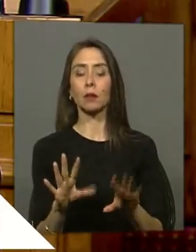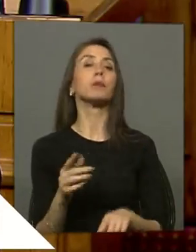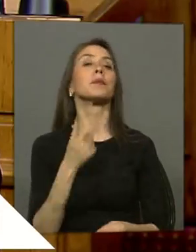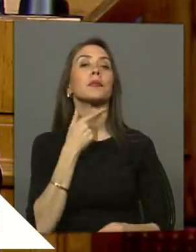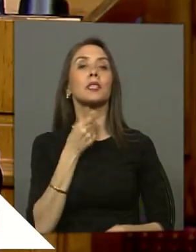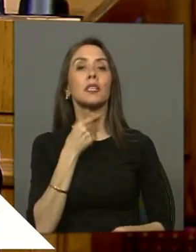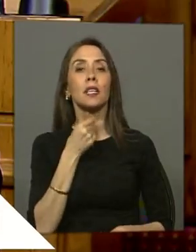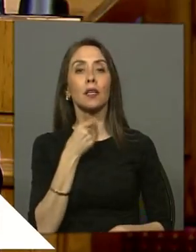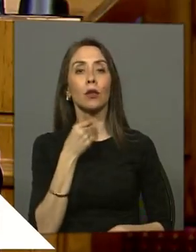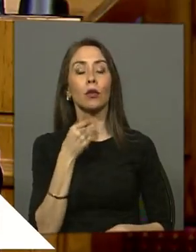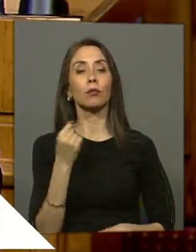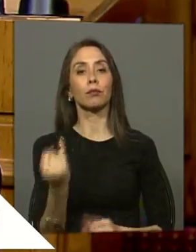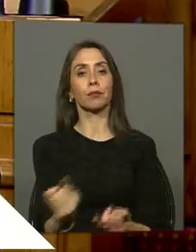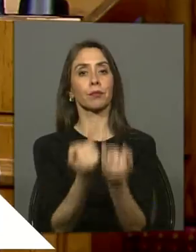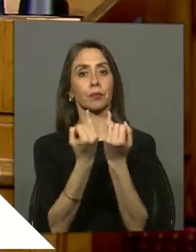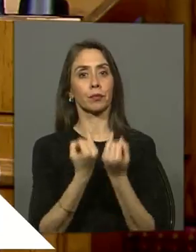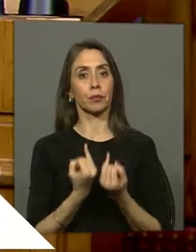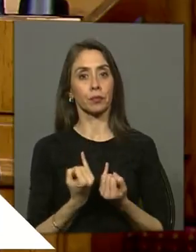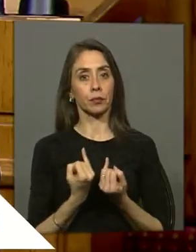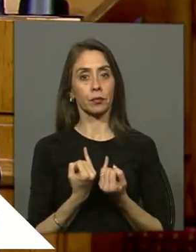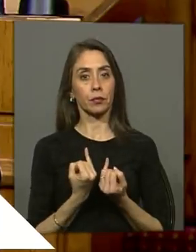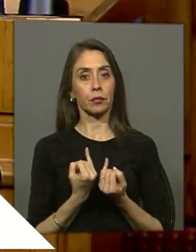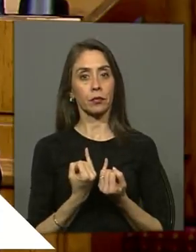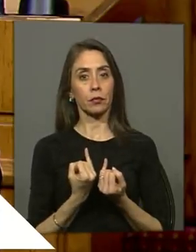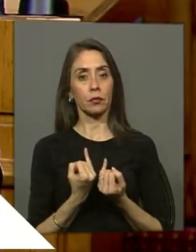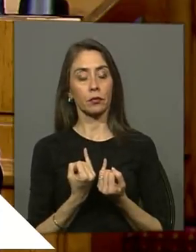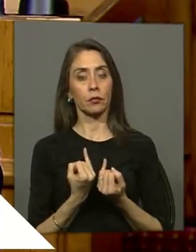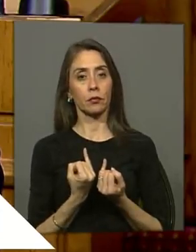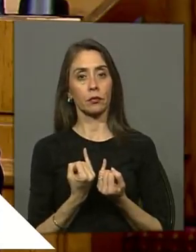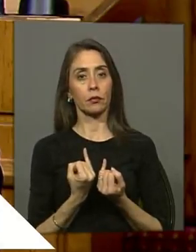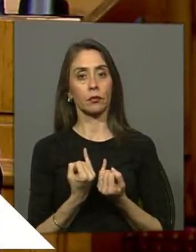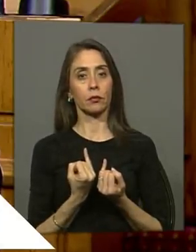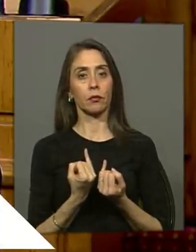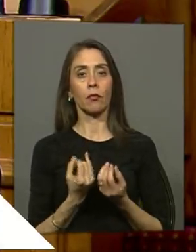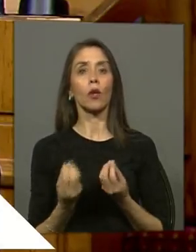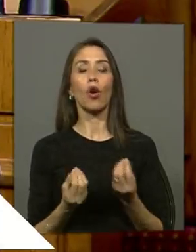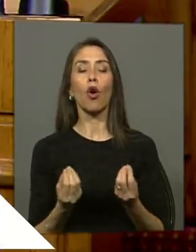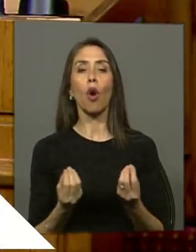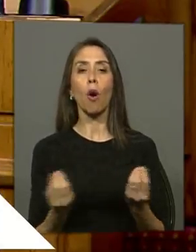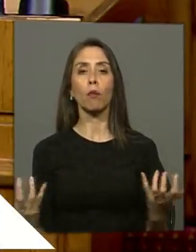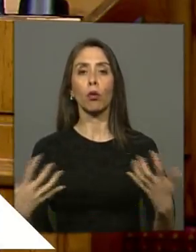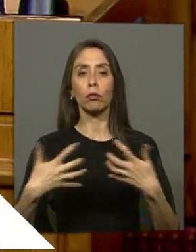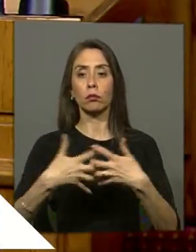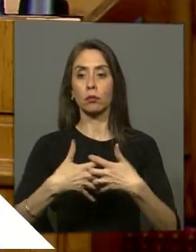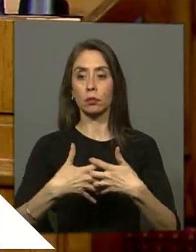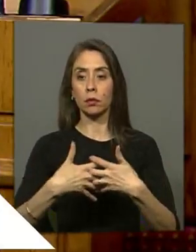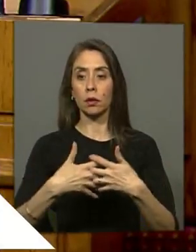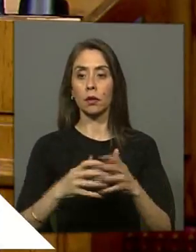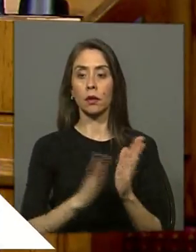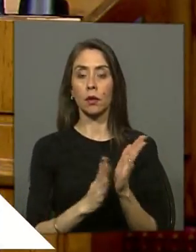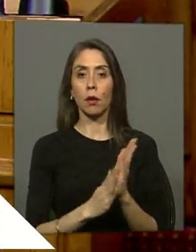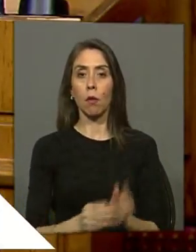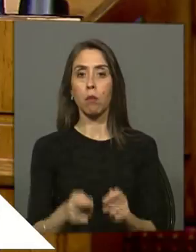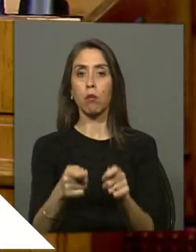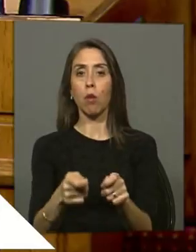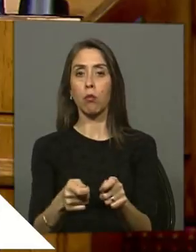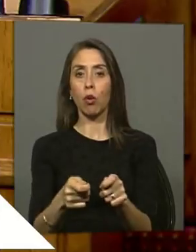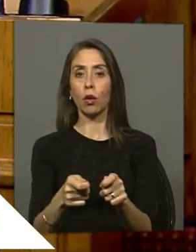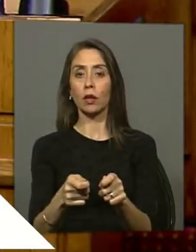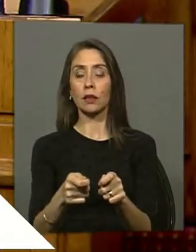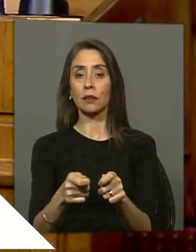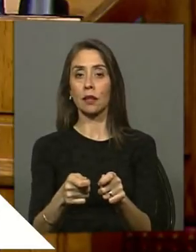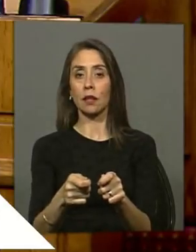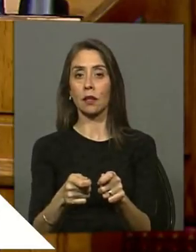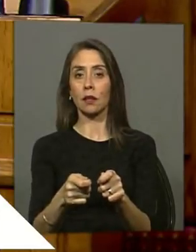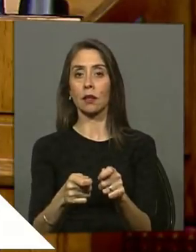gustaría que me informe con relación a cómo compatibiliza esta propuesta con relación a los